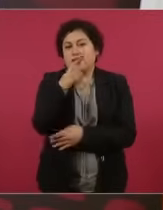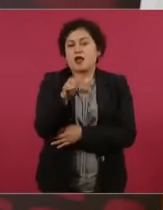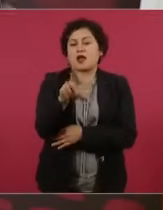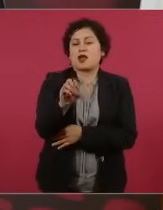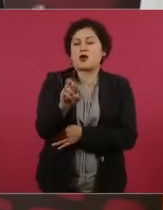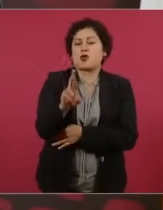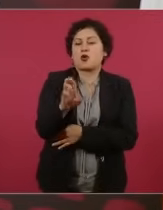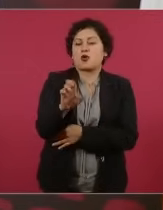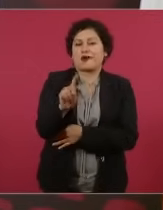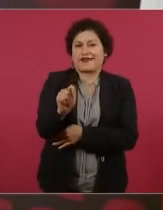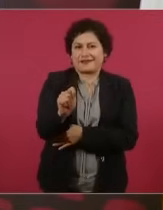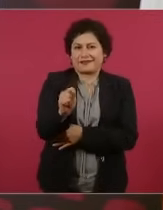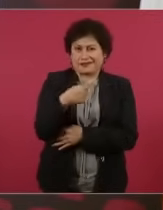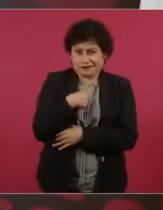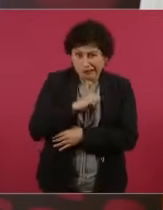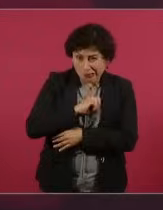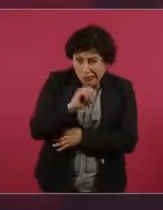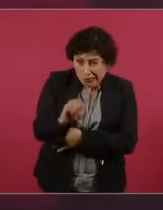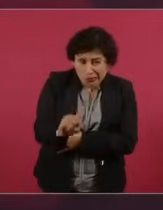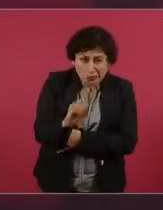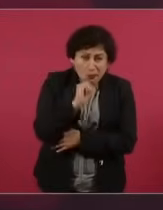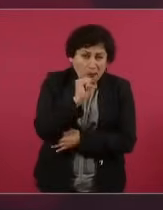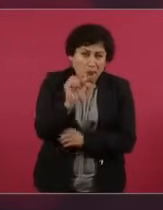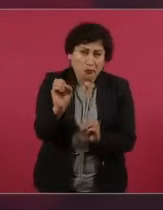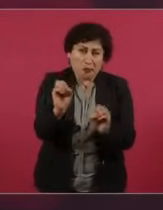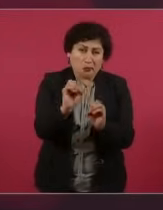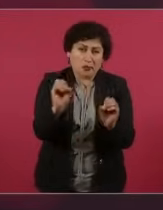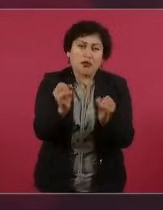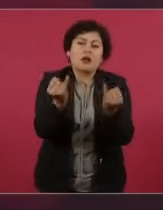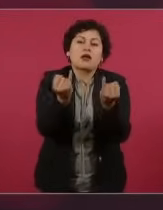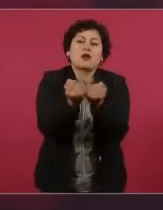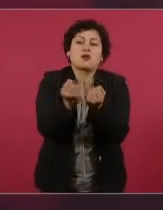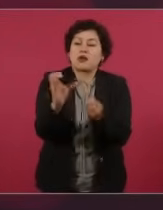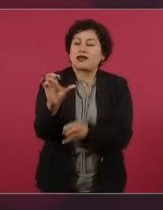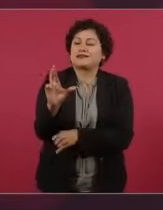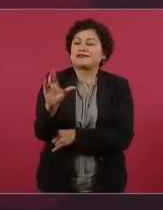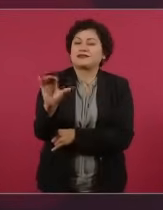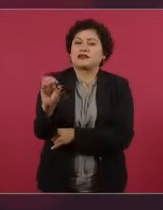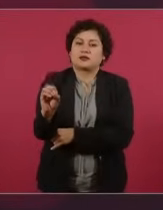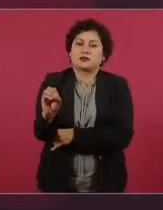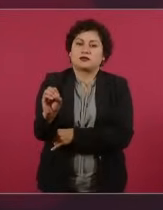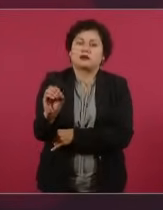como lo decían, pues es, a ver, a ti te pagan